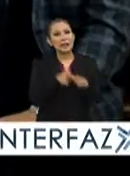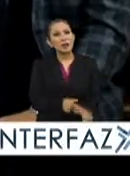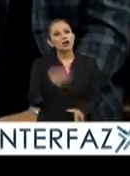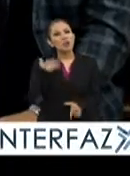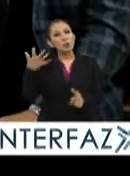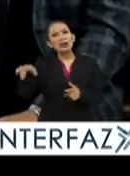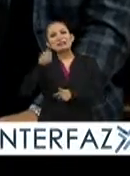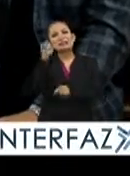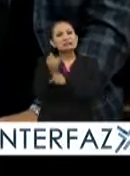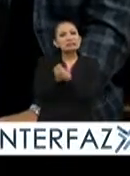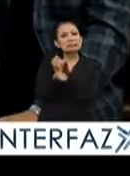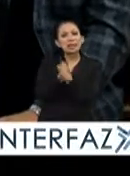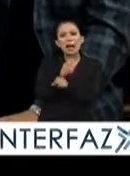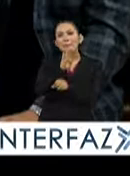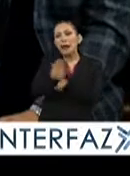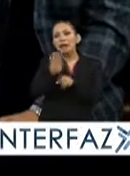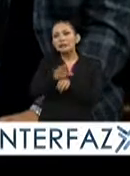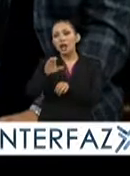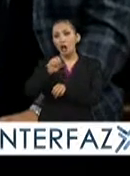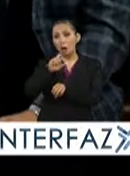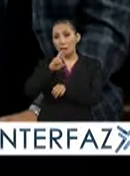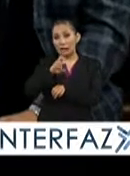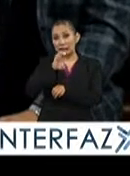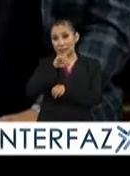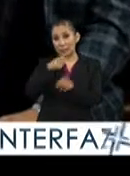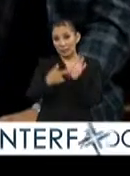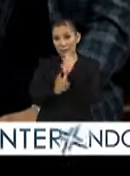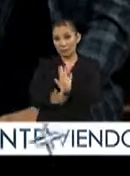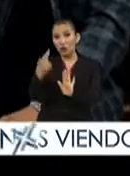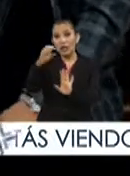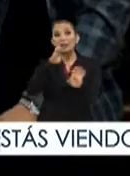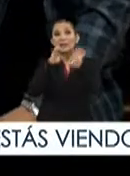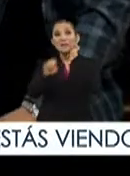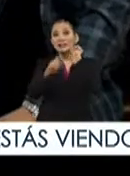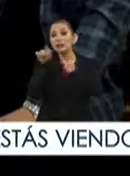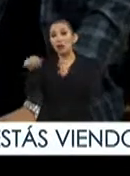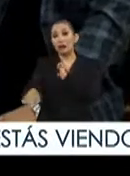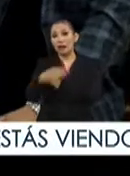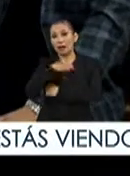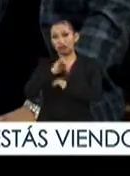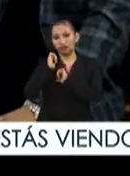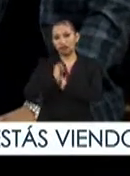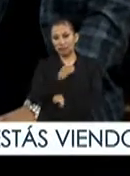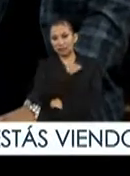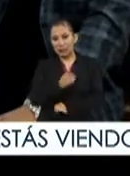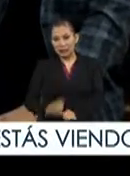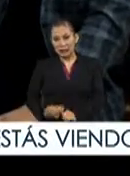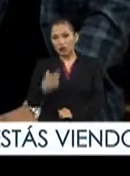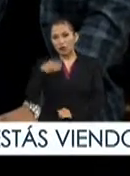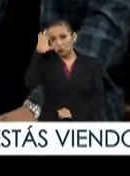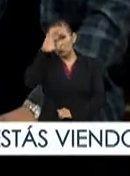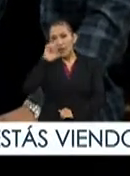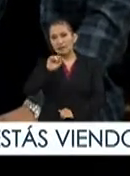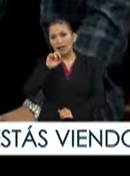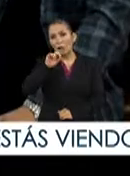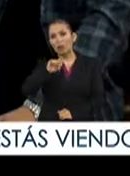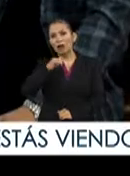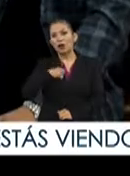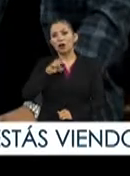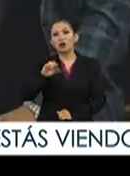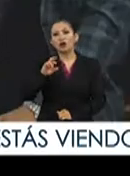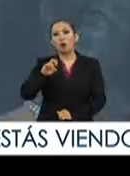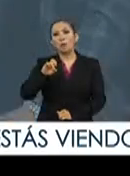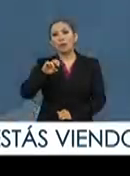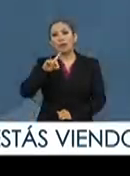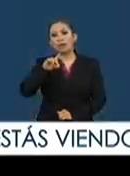Continuamos con la cobertura desde Brasil. Omar Cepeda nos presenta una entrevista con el ministro de Cultura de Sao Paulo, Romildo